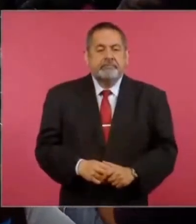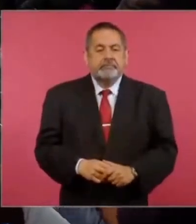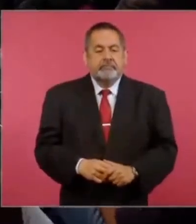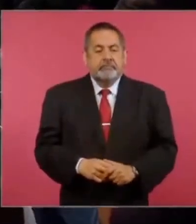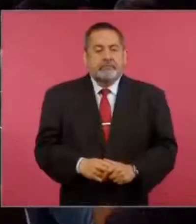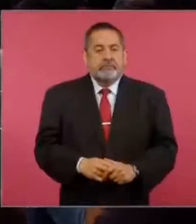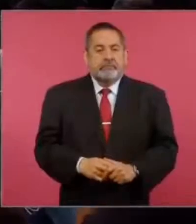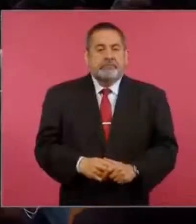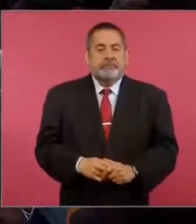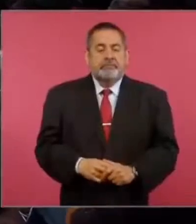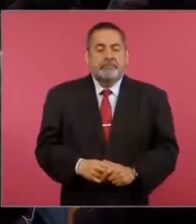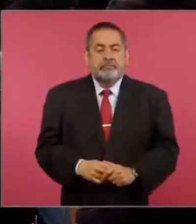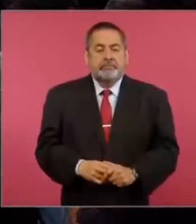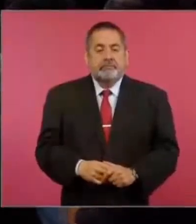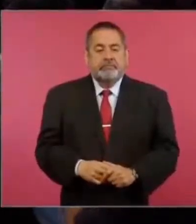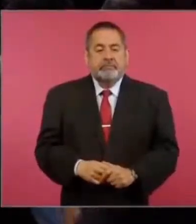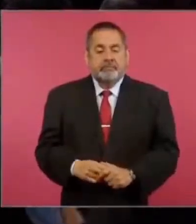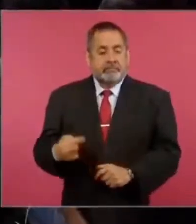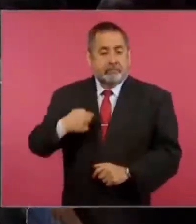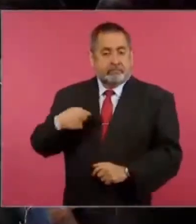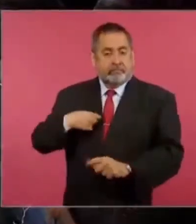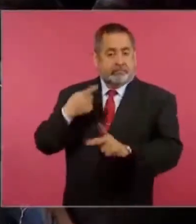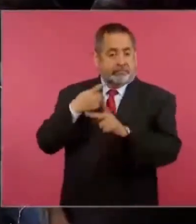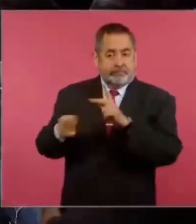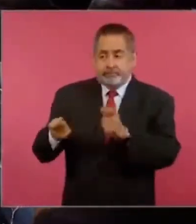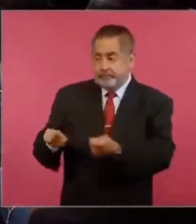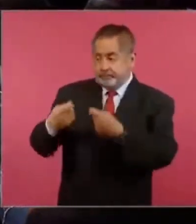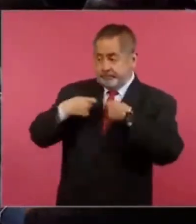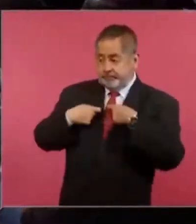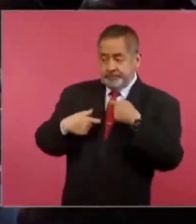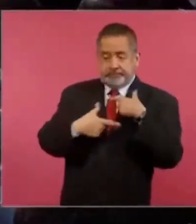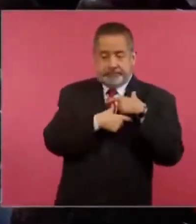Cuando llegamos,